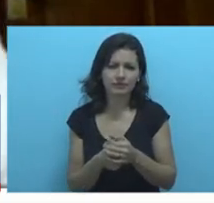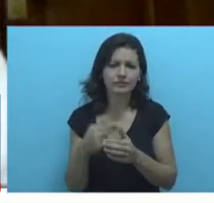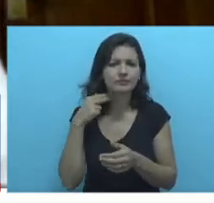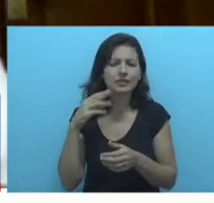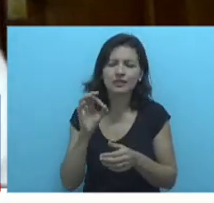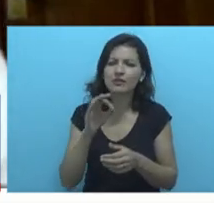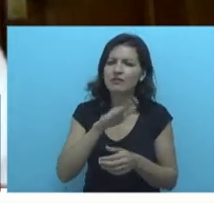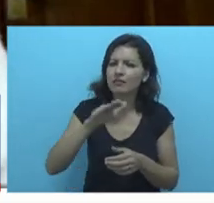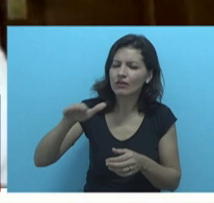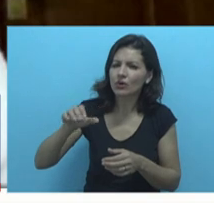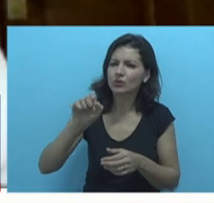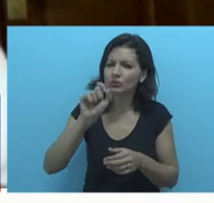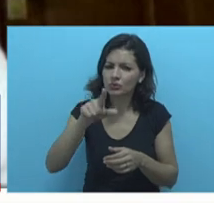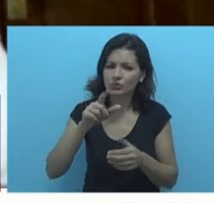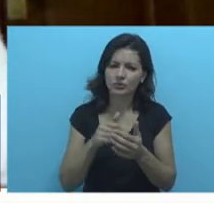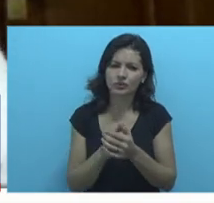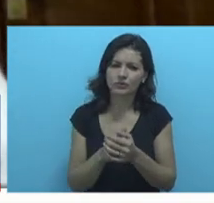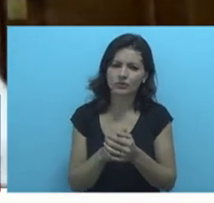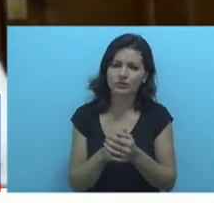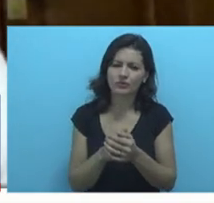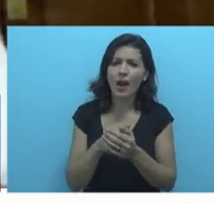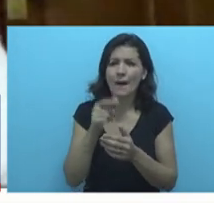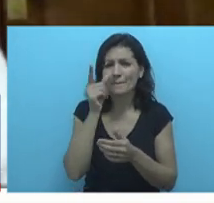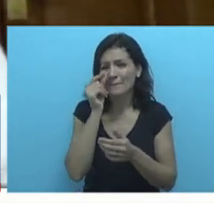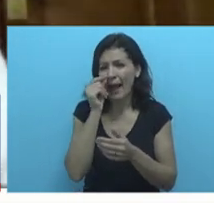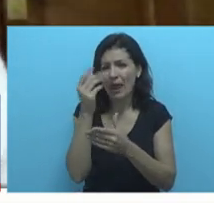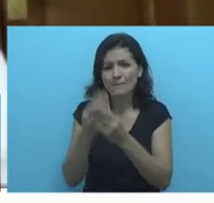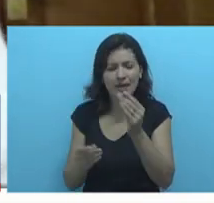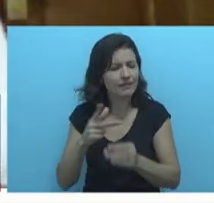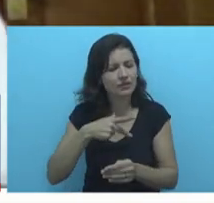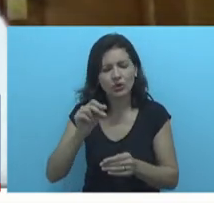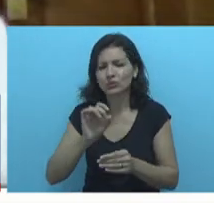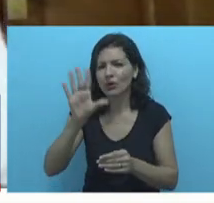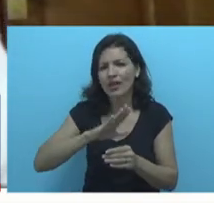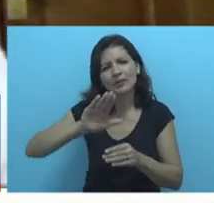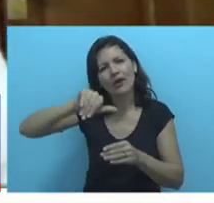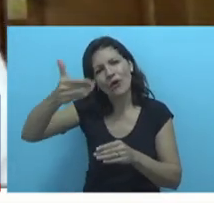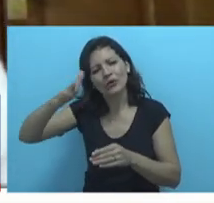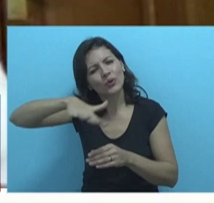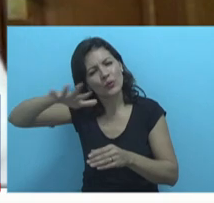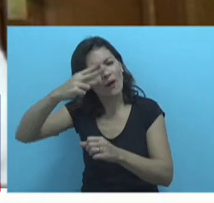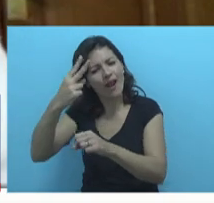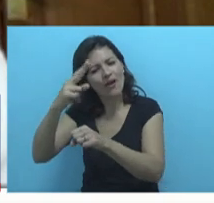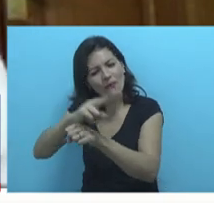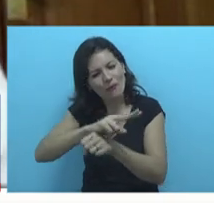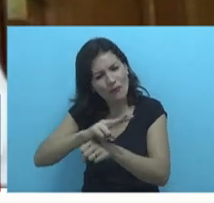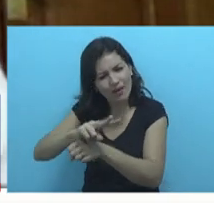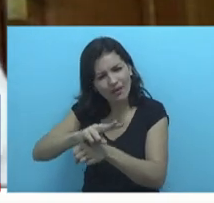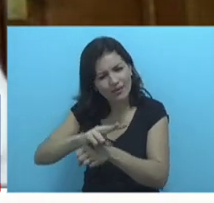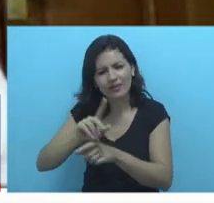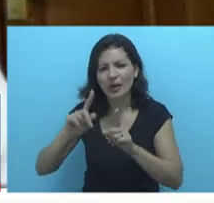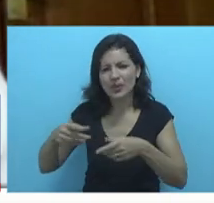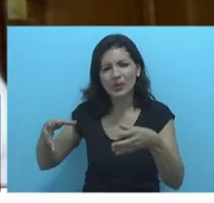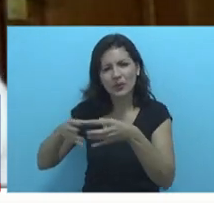que sepan que los padres no se pierden, que simplemente se van a otro lado y nos cuidan desde otro lugar y que cuentan con todo el Partido